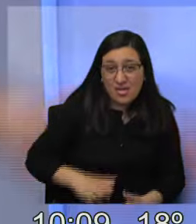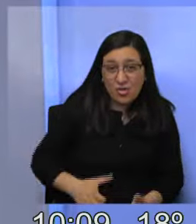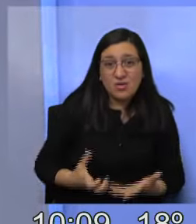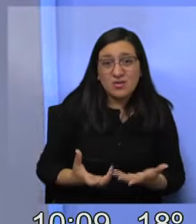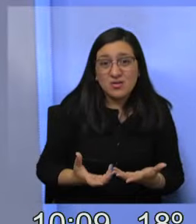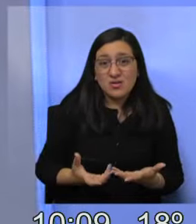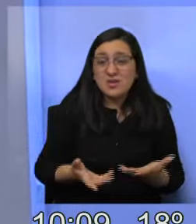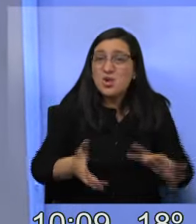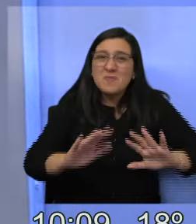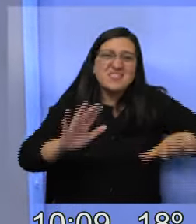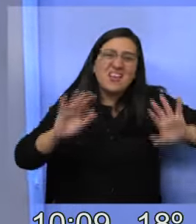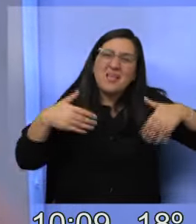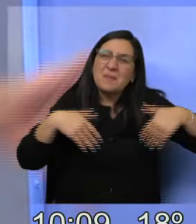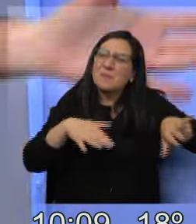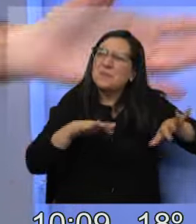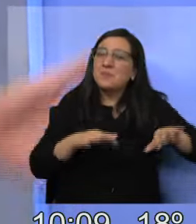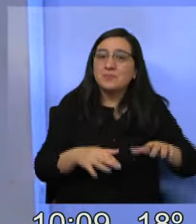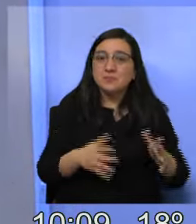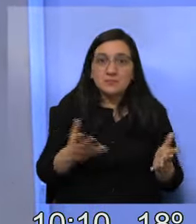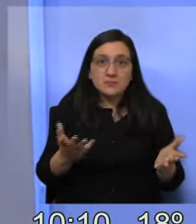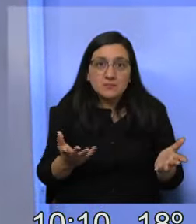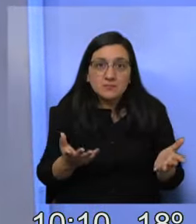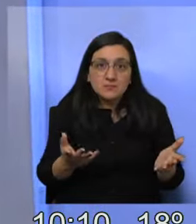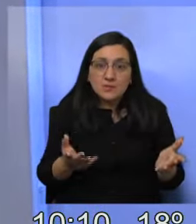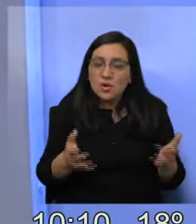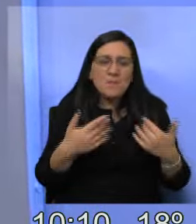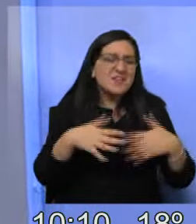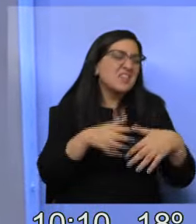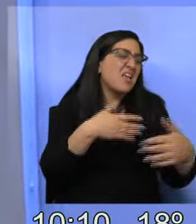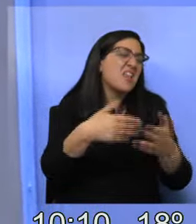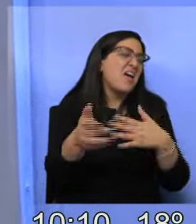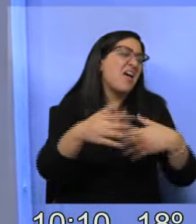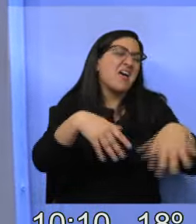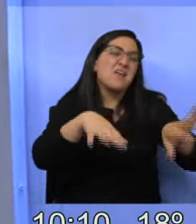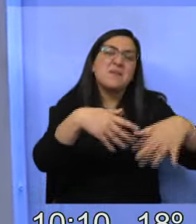no pasa nada. Es que le mienten al Estado y no pasa nada, y así pasamos.